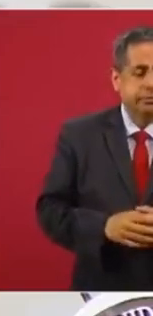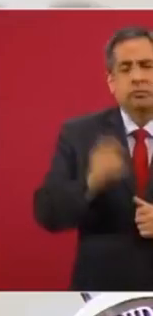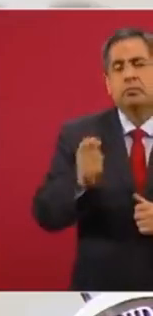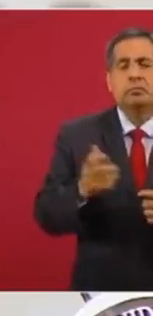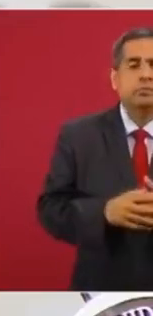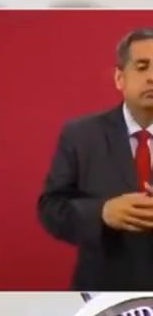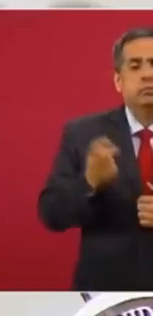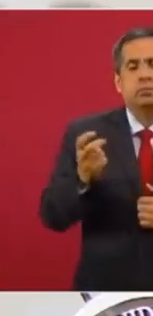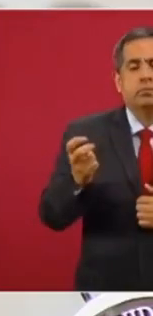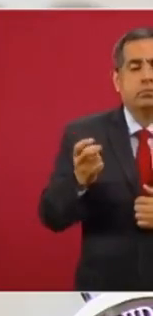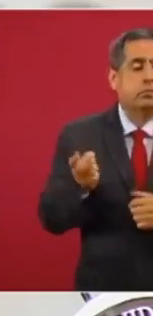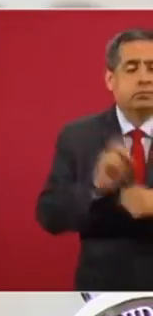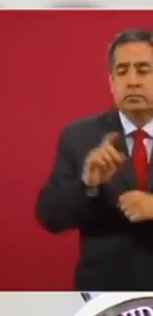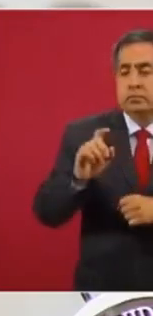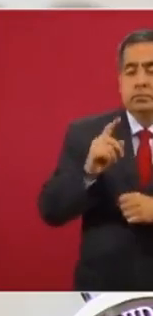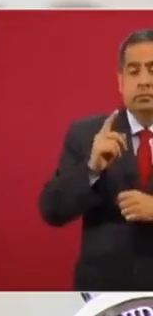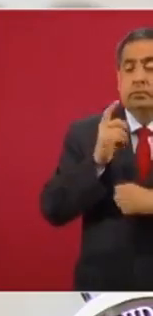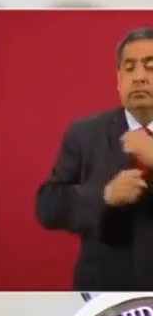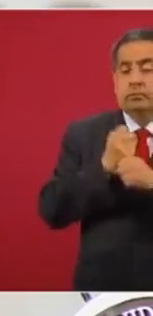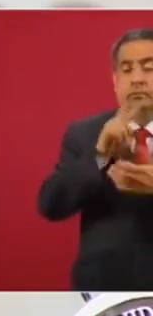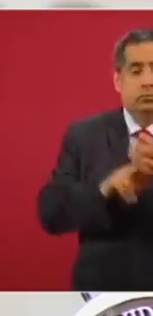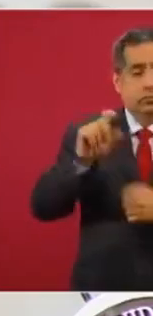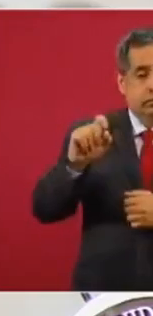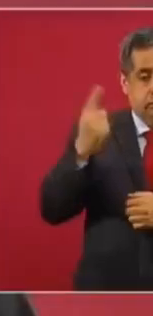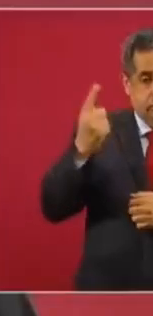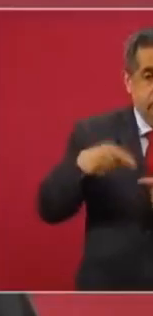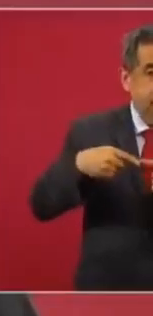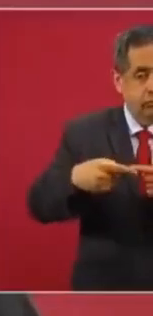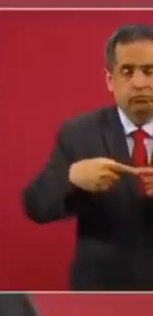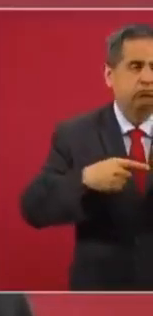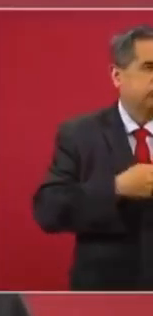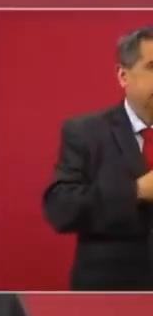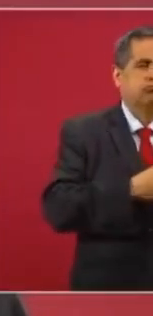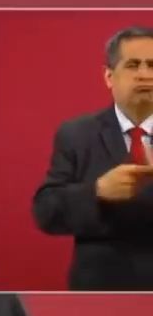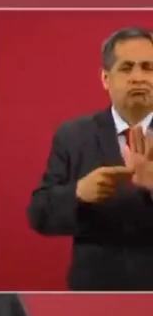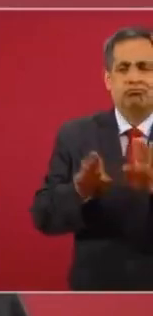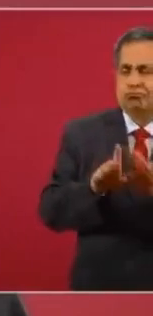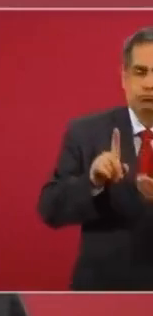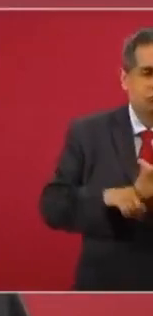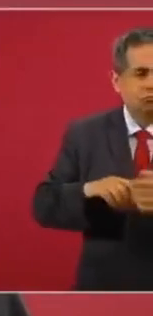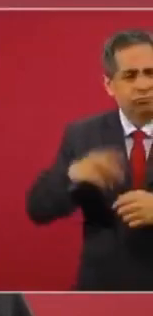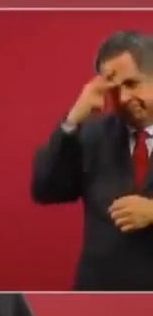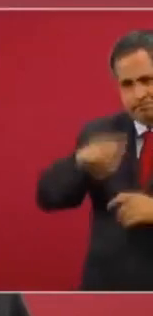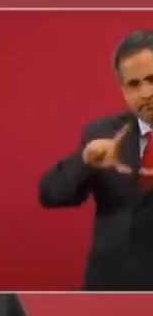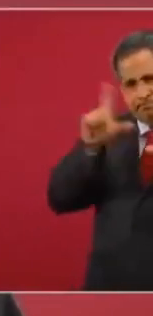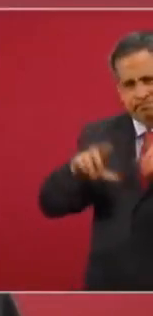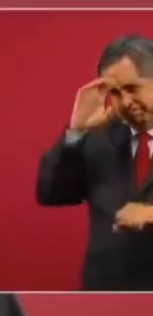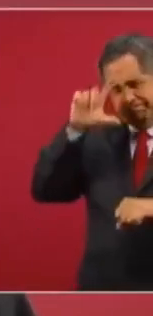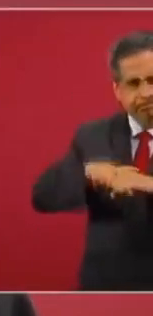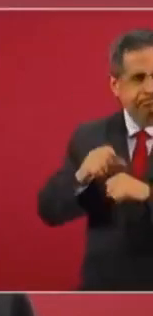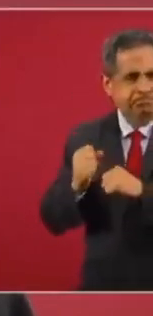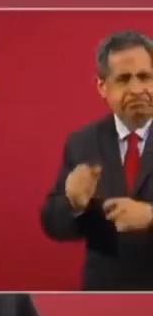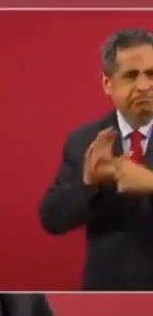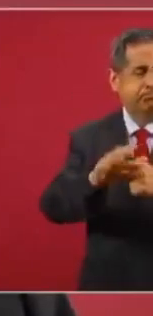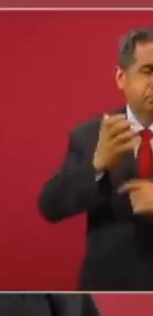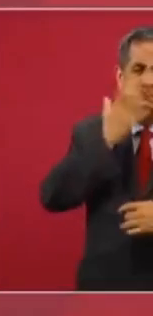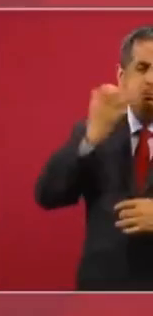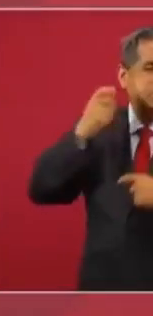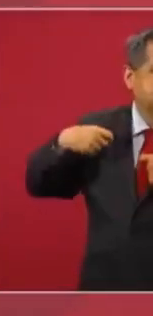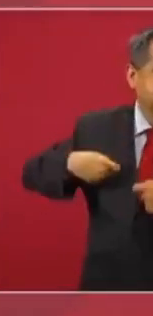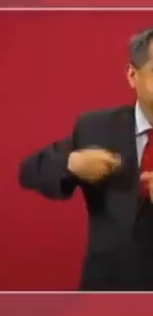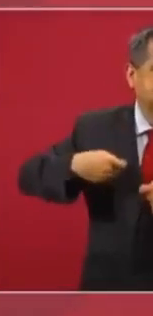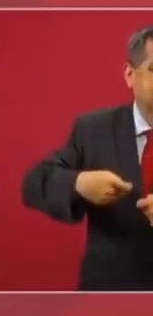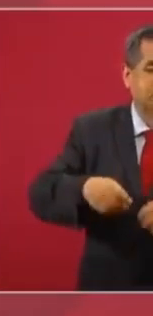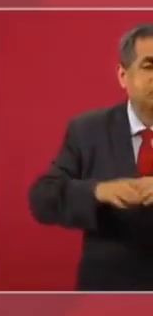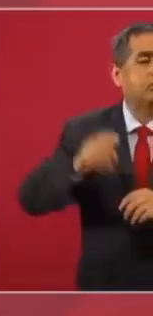Entonces, por eso el 21 va a estar dedicado a mostrar toda la fortaleza cultural, todo lo que heredamos